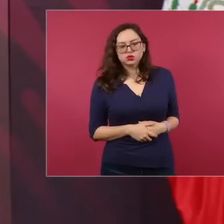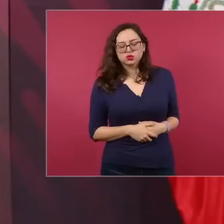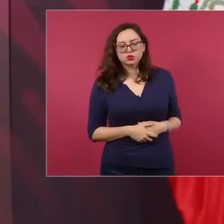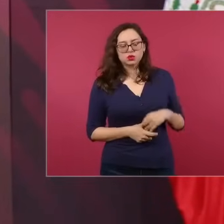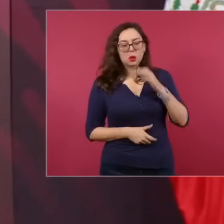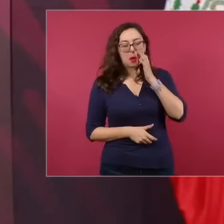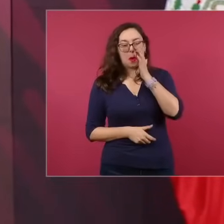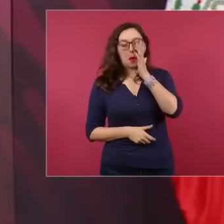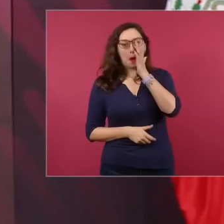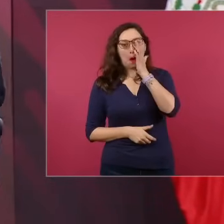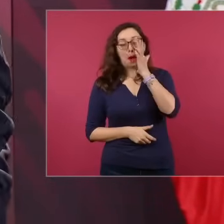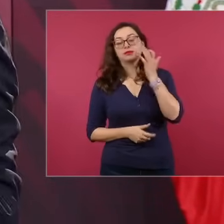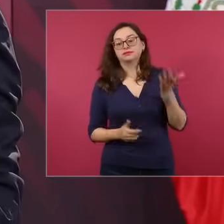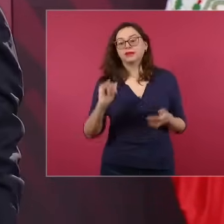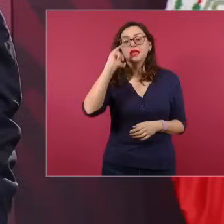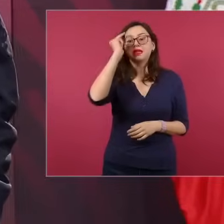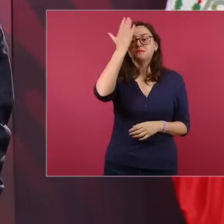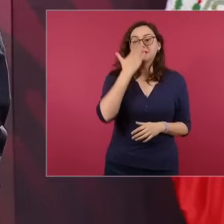pues pierden